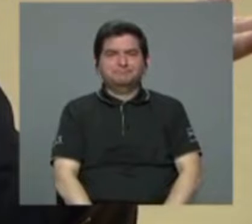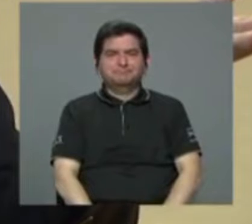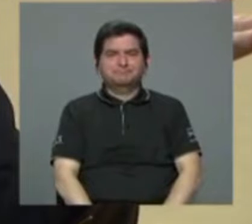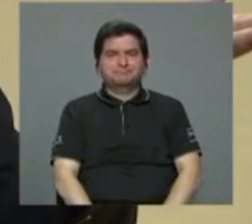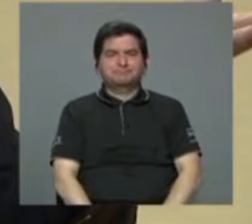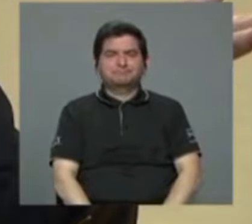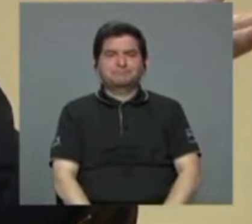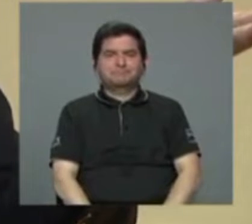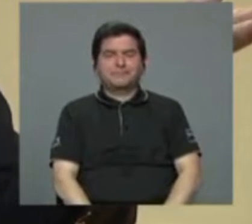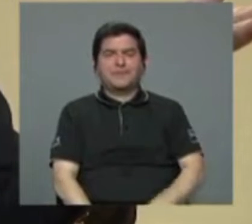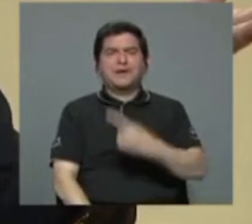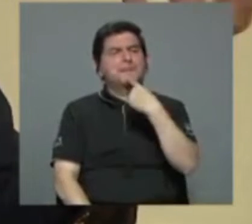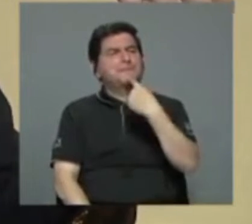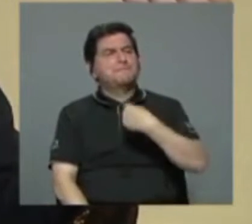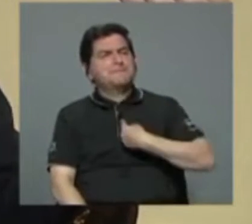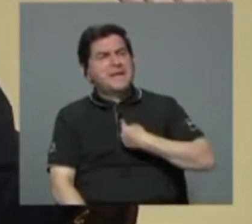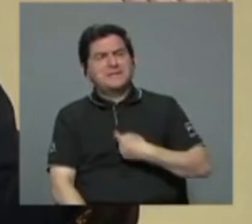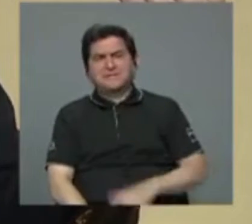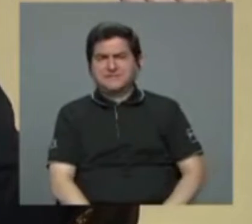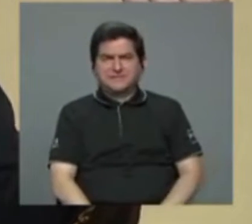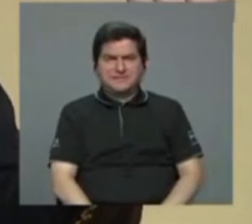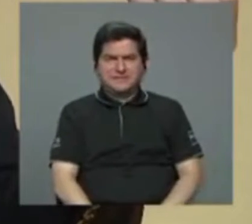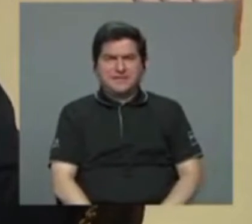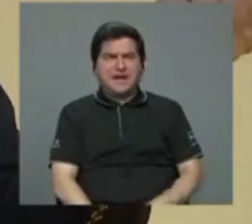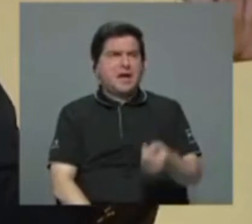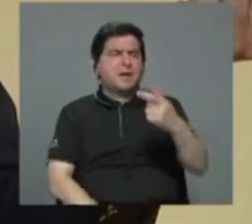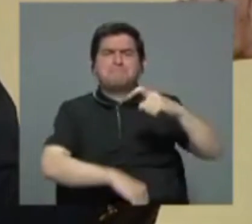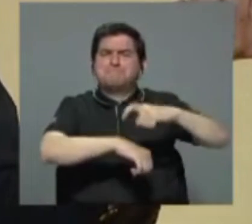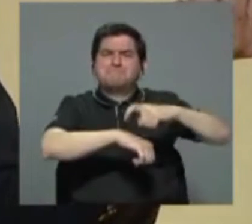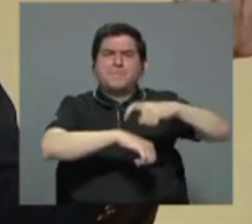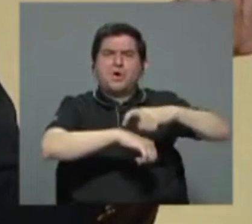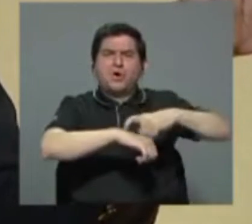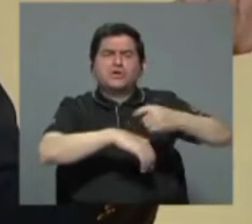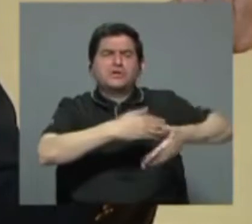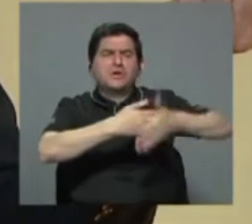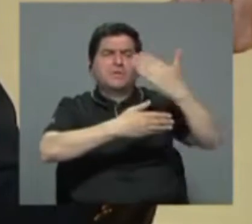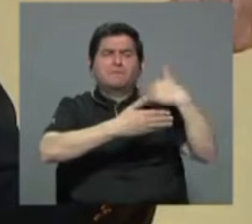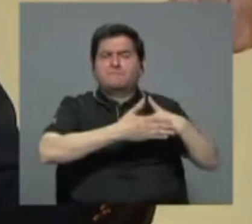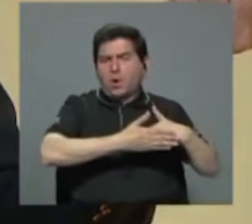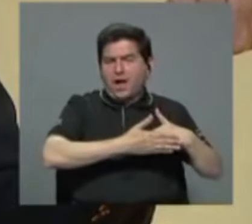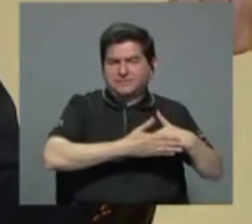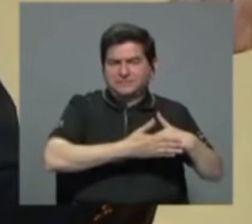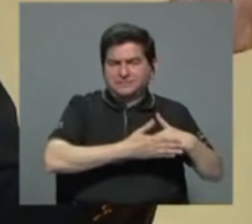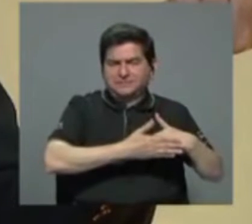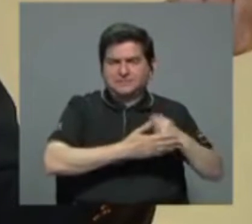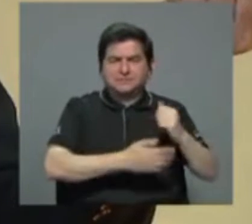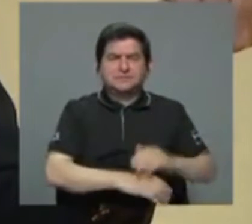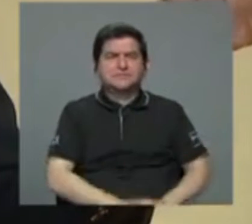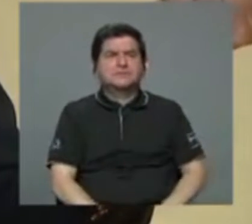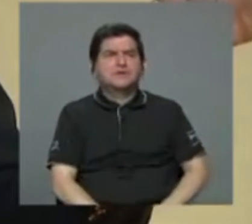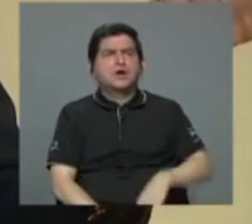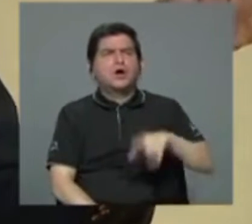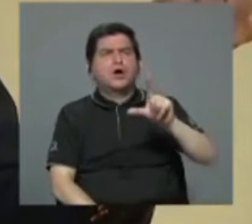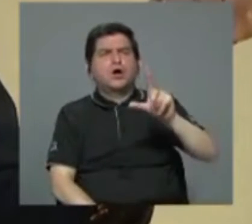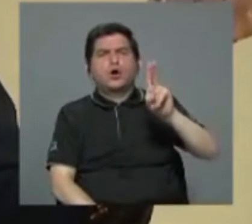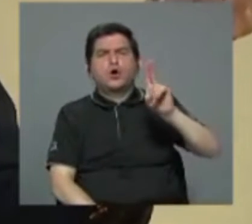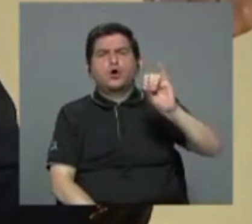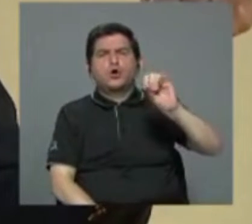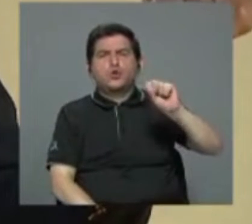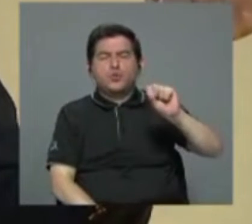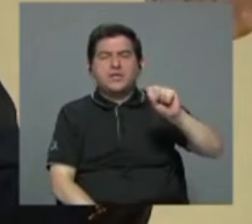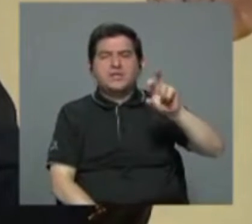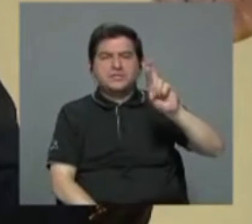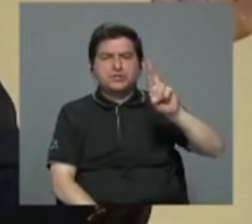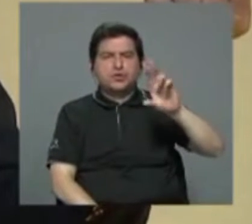Y me decía hace poquitos tiempo don Luis Rosero